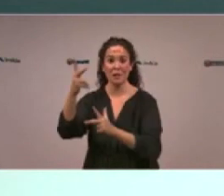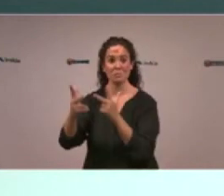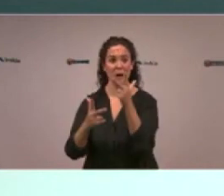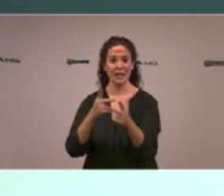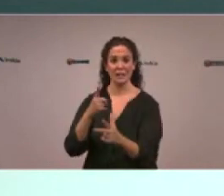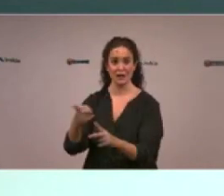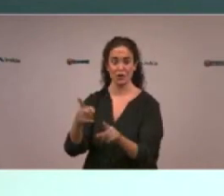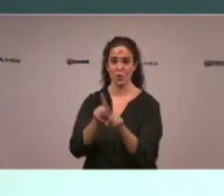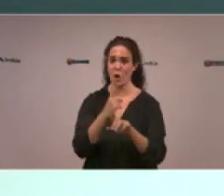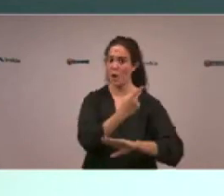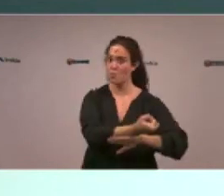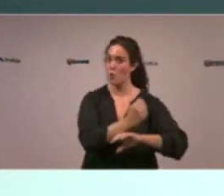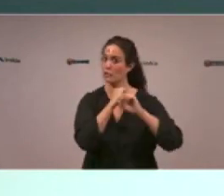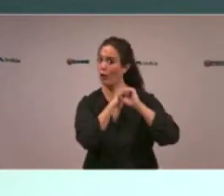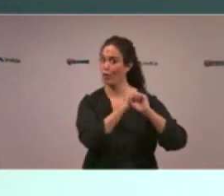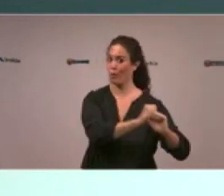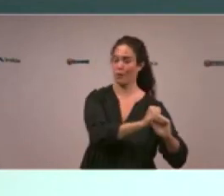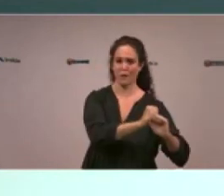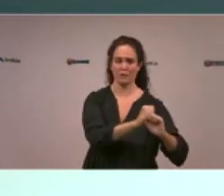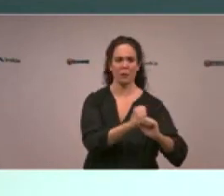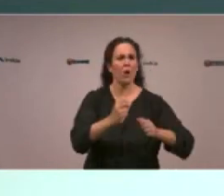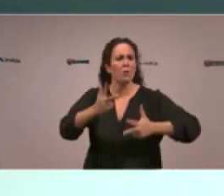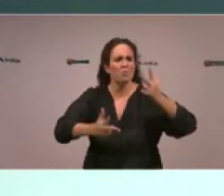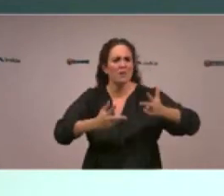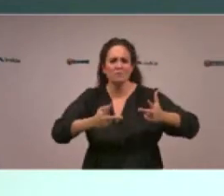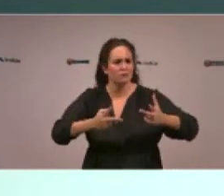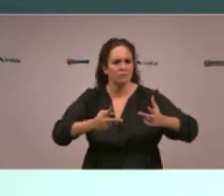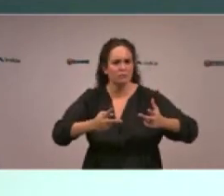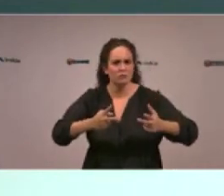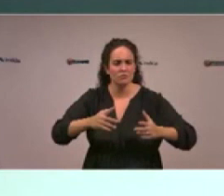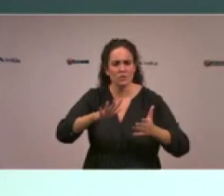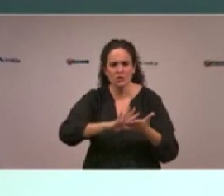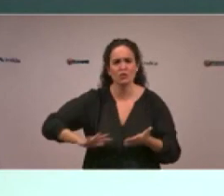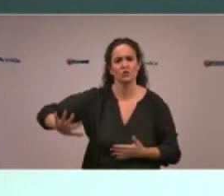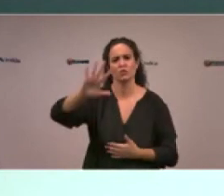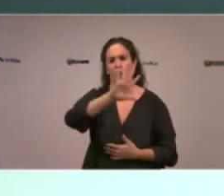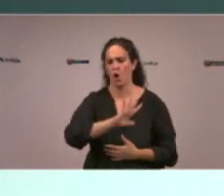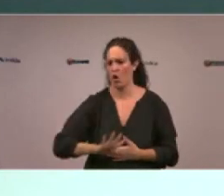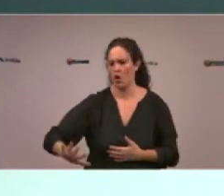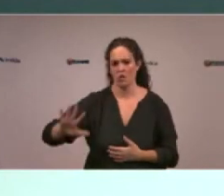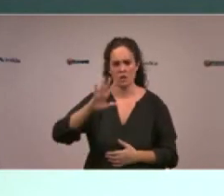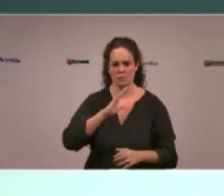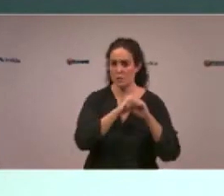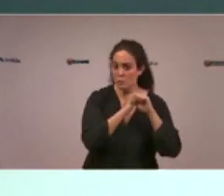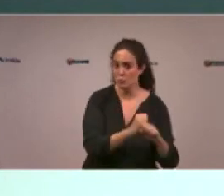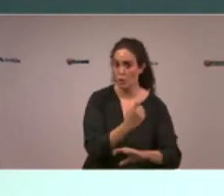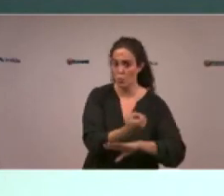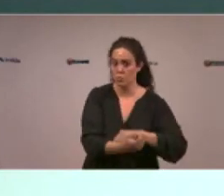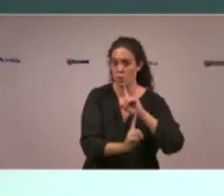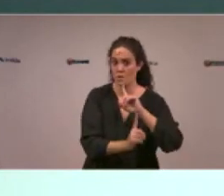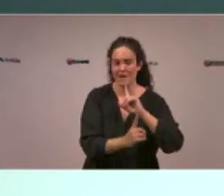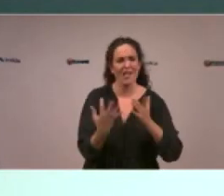que dependen de ese puerto, pero no solo las de Euskadi, sino las de todo el hinterland del puerto de Bilbao, tengan garantizada su